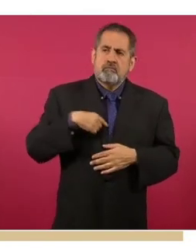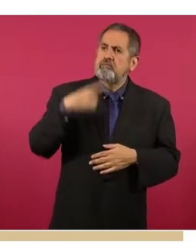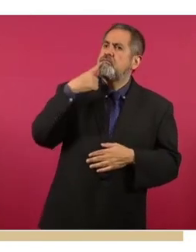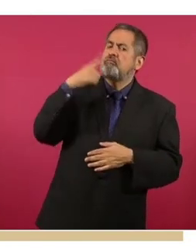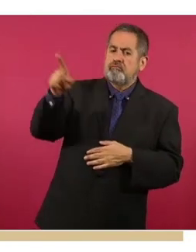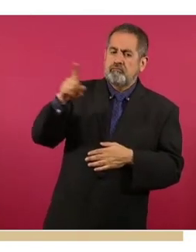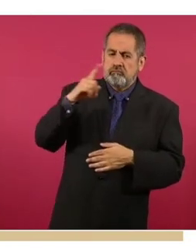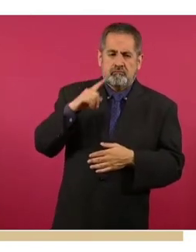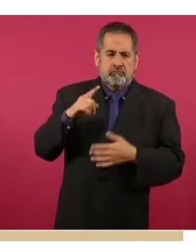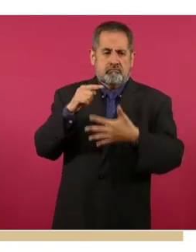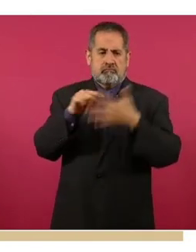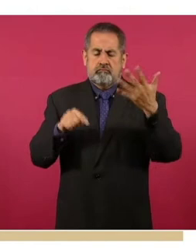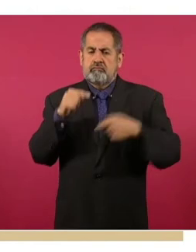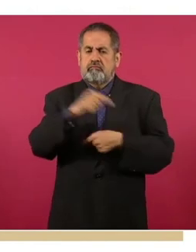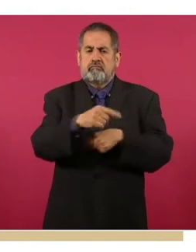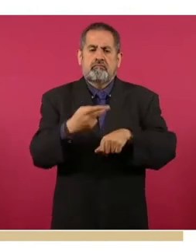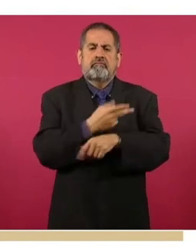están.